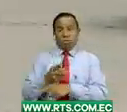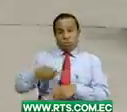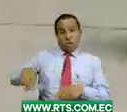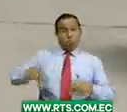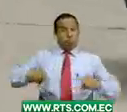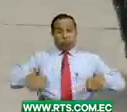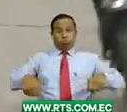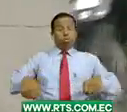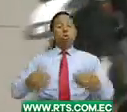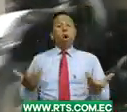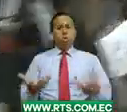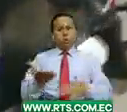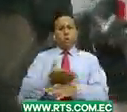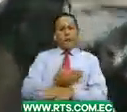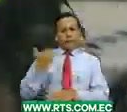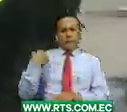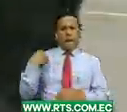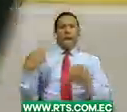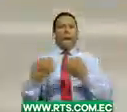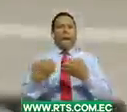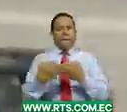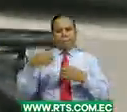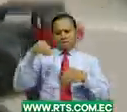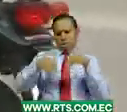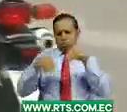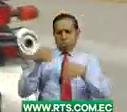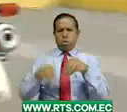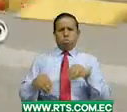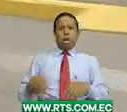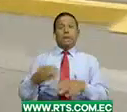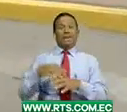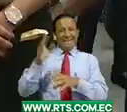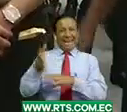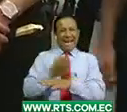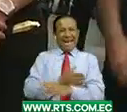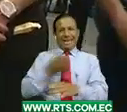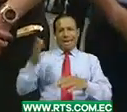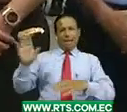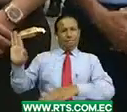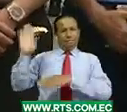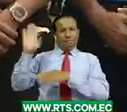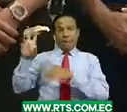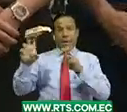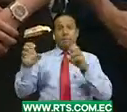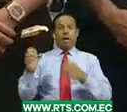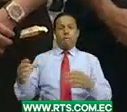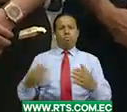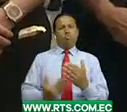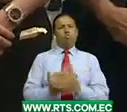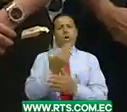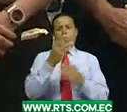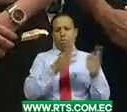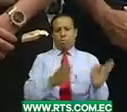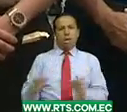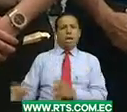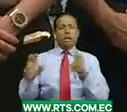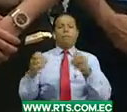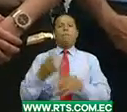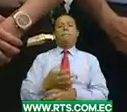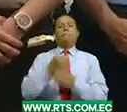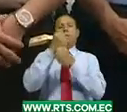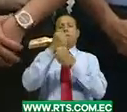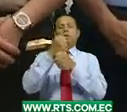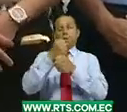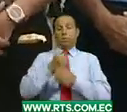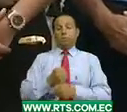equipadas para los patrullajes que se efectúa mediante el plan Más Seguridad. La alcaldesa de Guayaquil, Cintia Viteri, felicitó a los